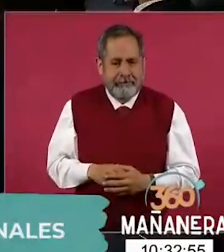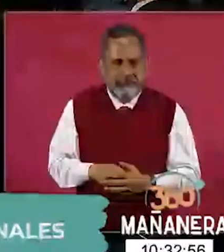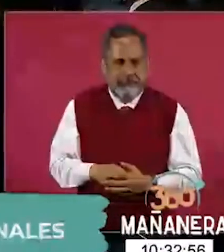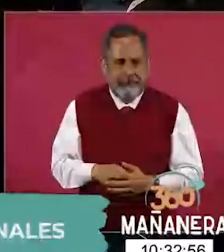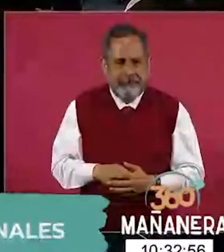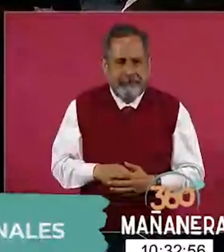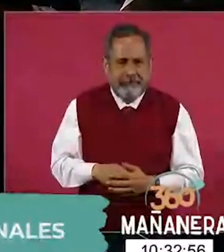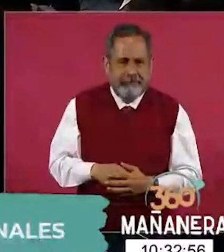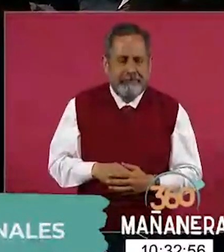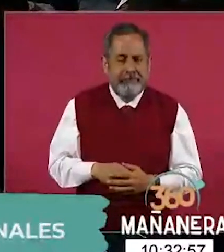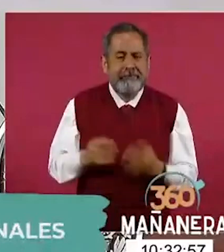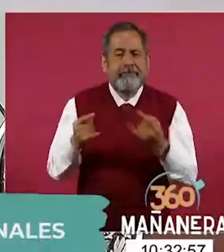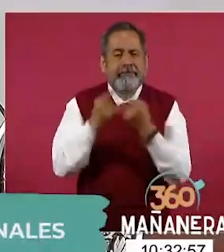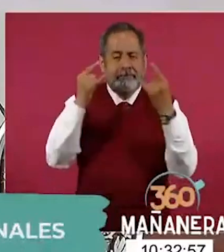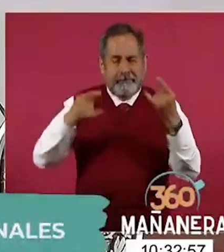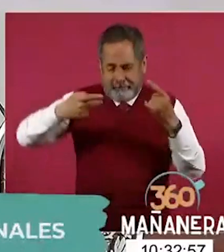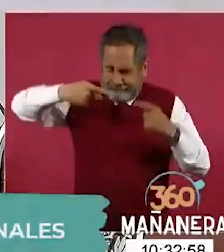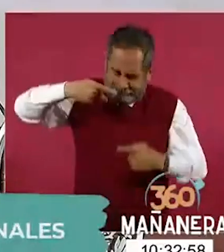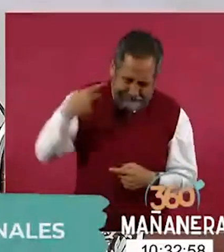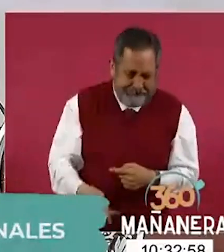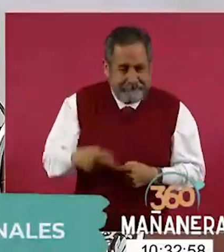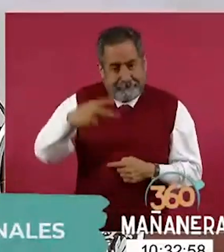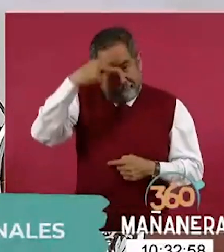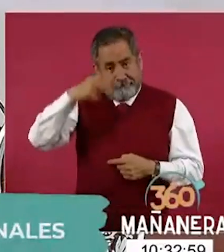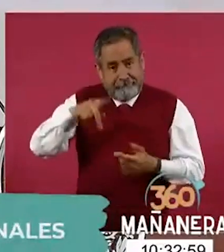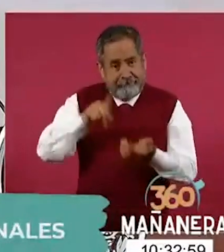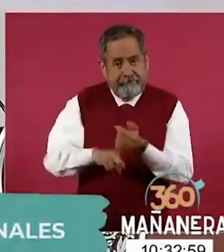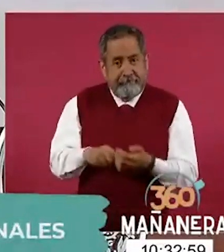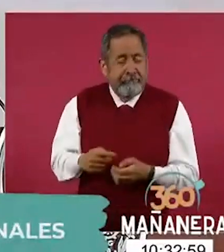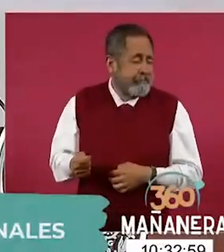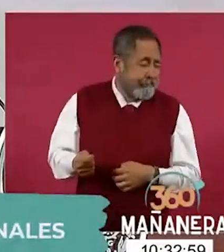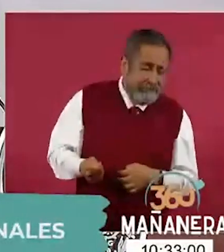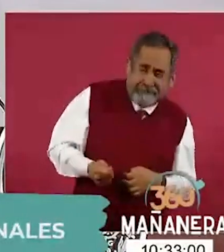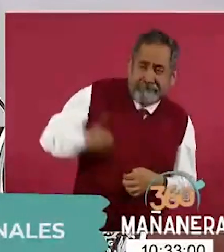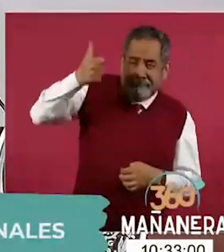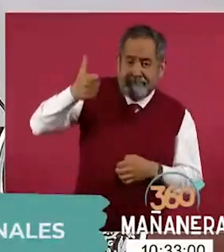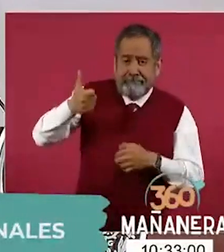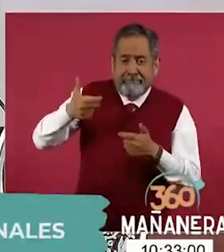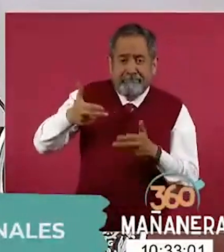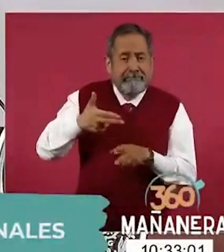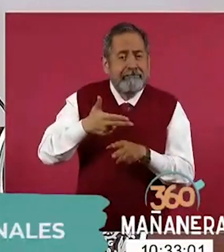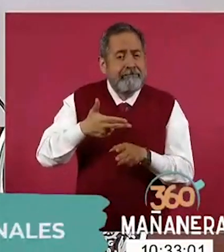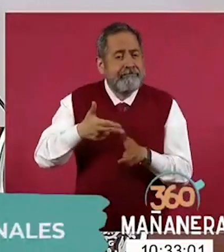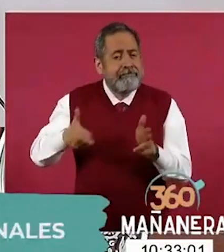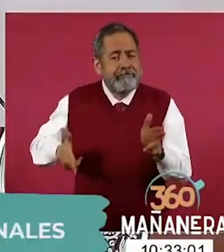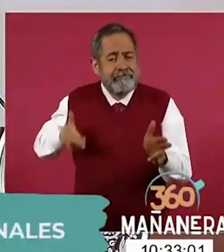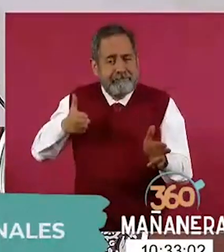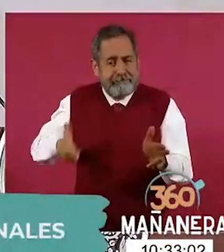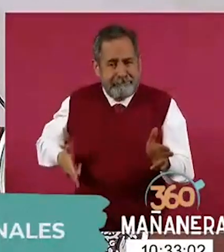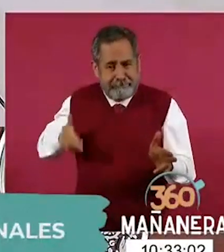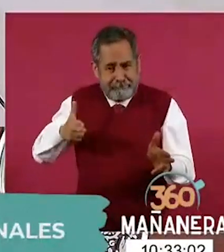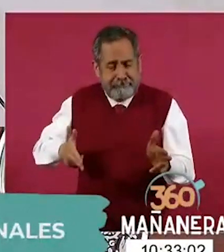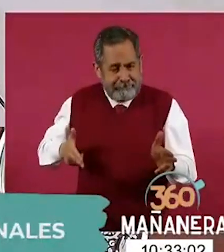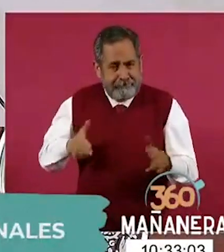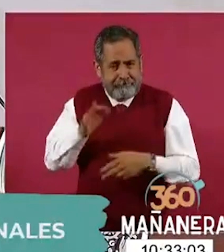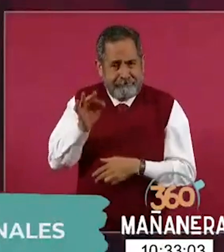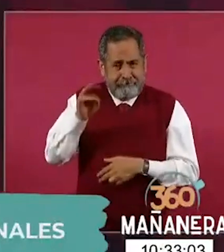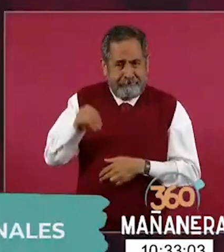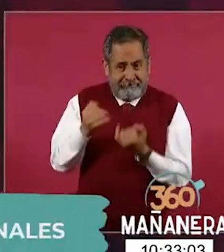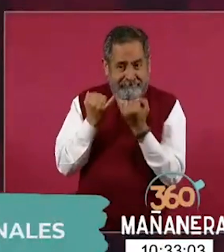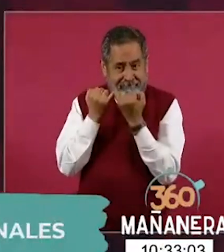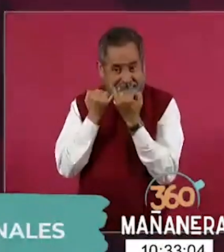es la historia patria el primer ferrocarril que se